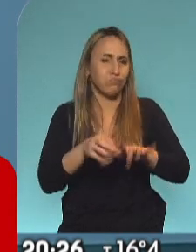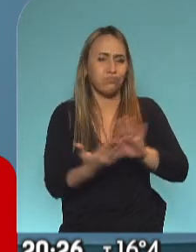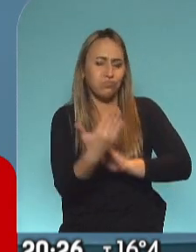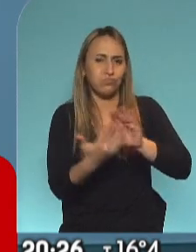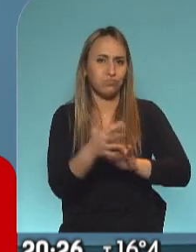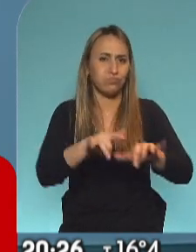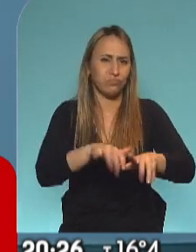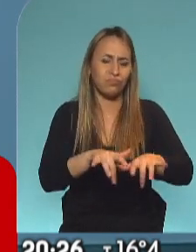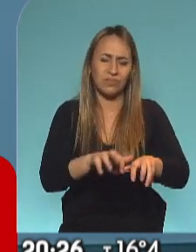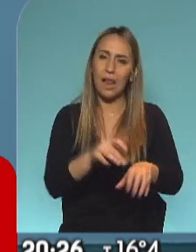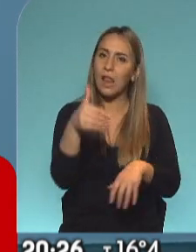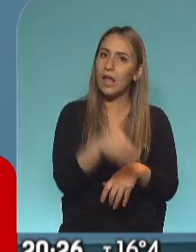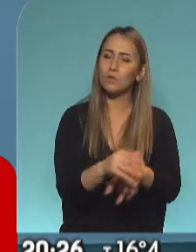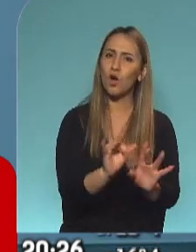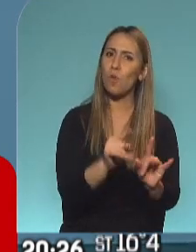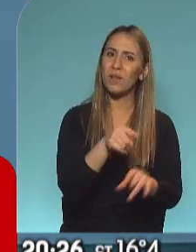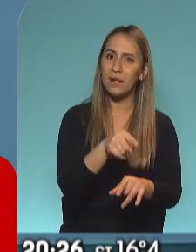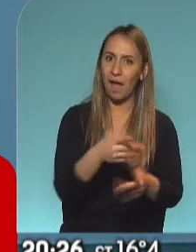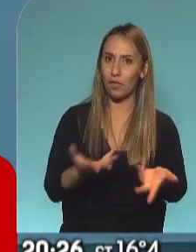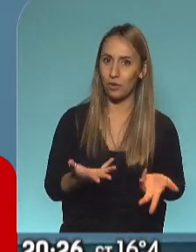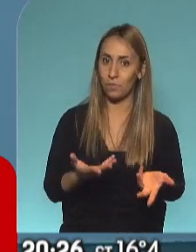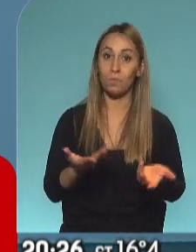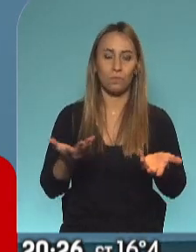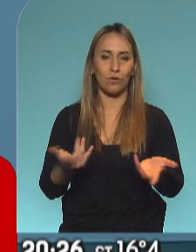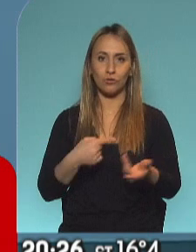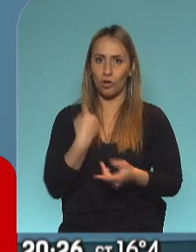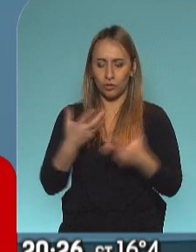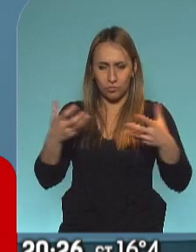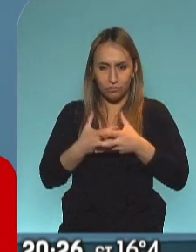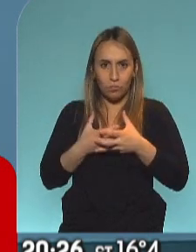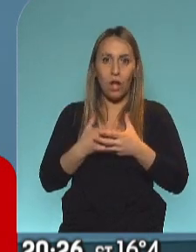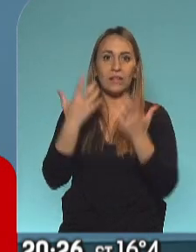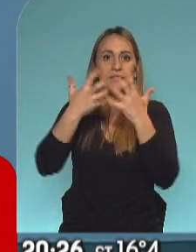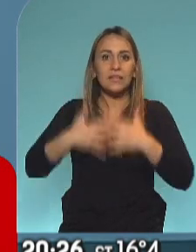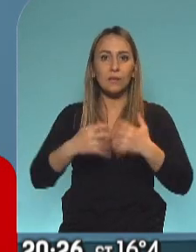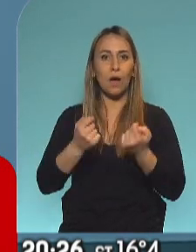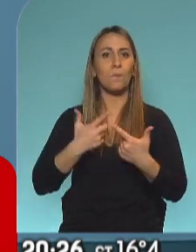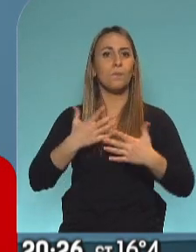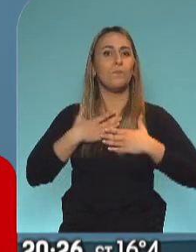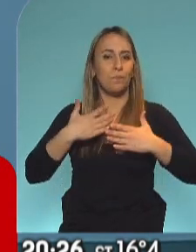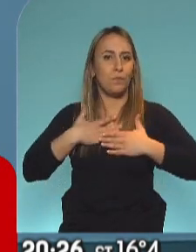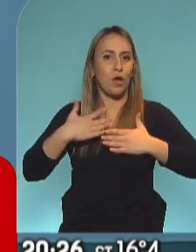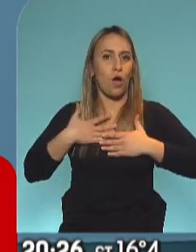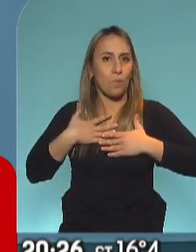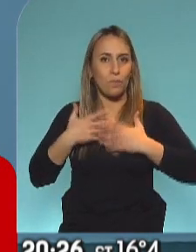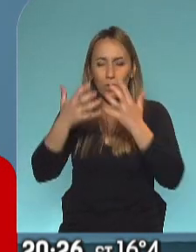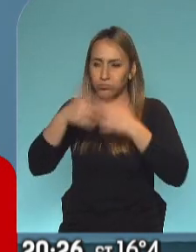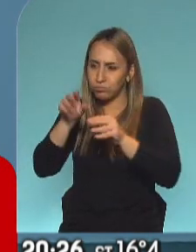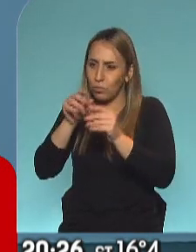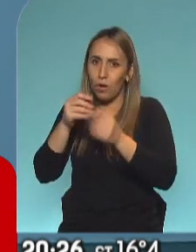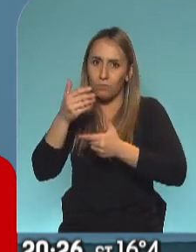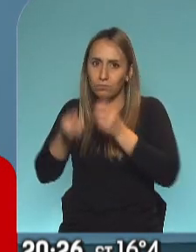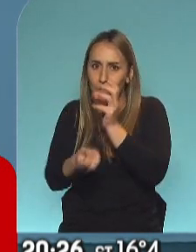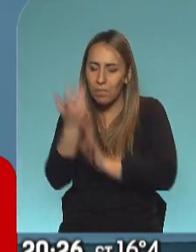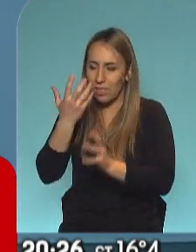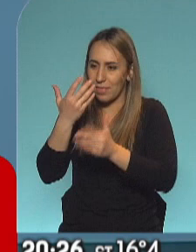es muy complicado. Nosotros eso desarrollamos un sistema propio, con lo cual las camas que hoy nosotros decimos tenemos